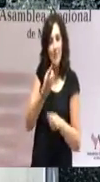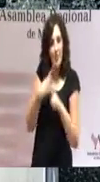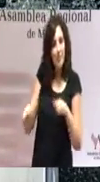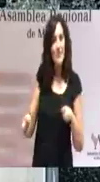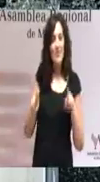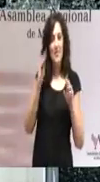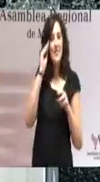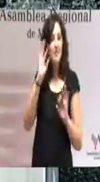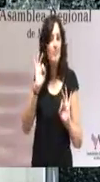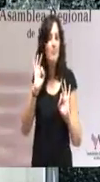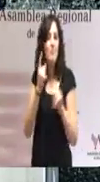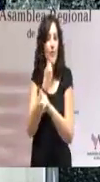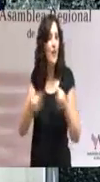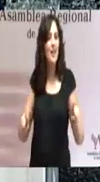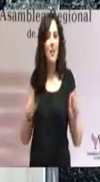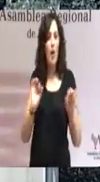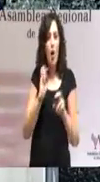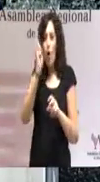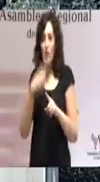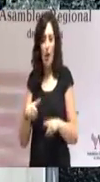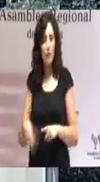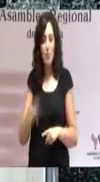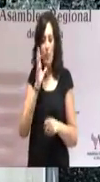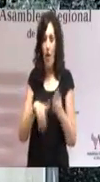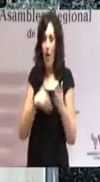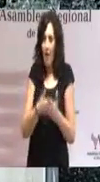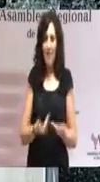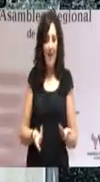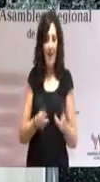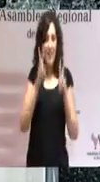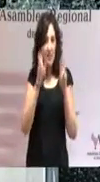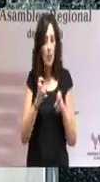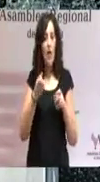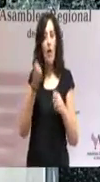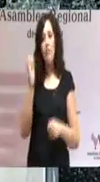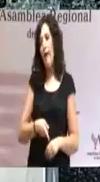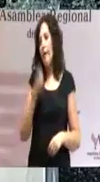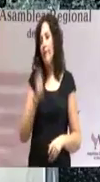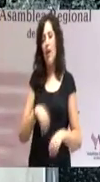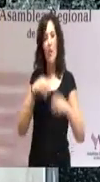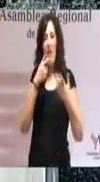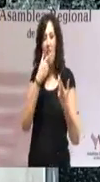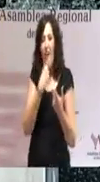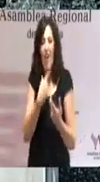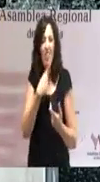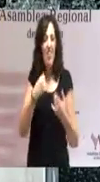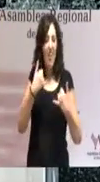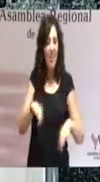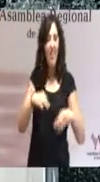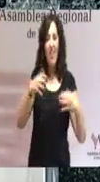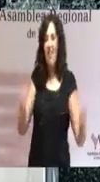de usted otra cosa, porque llega a sonrojar que caigamos en el simplismo de un análisis tan